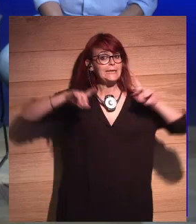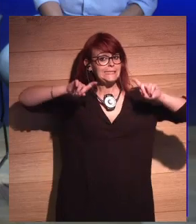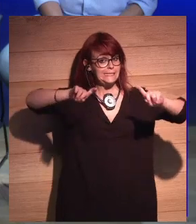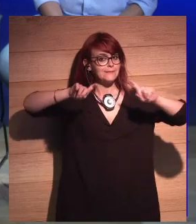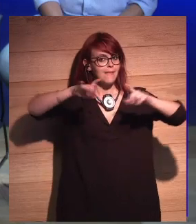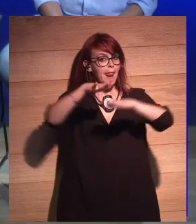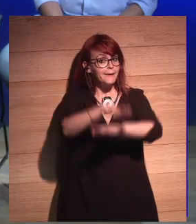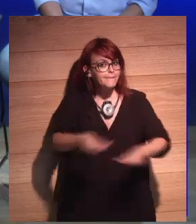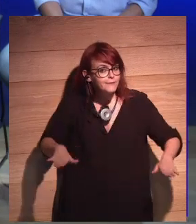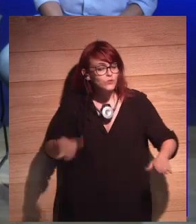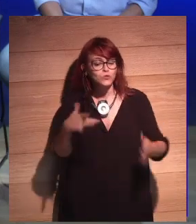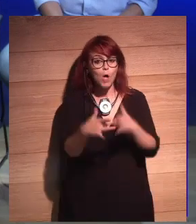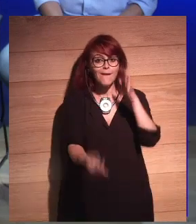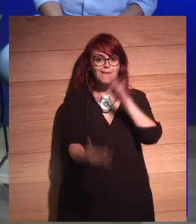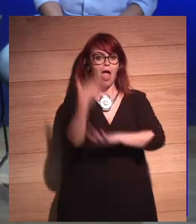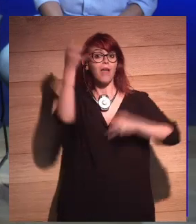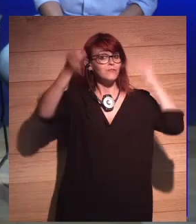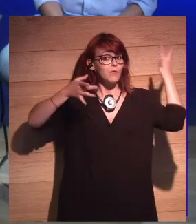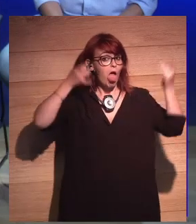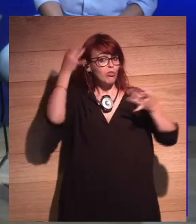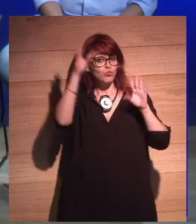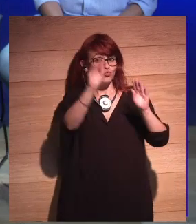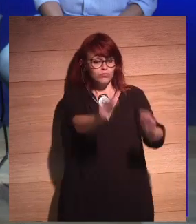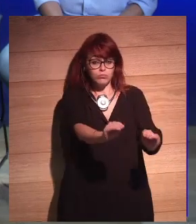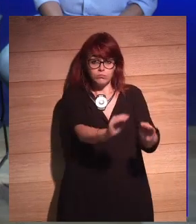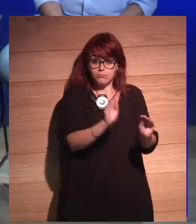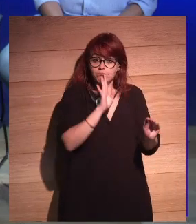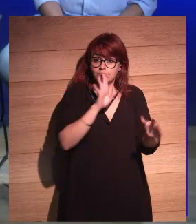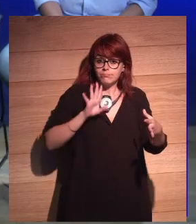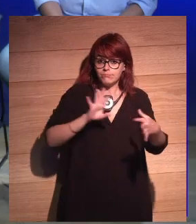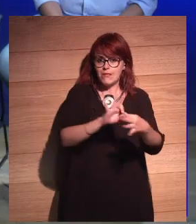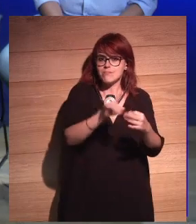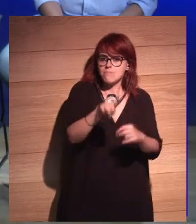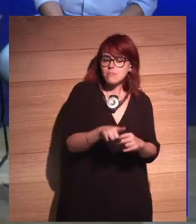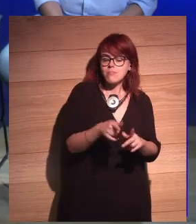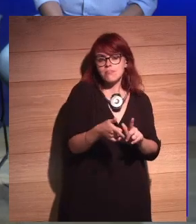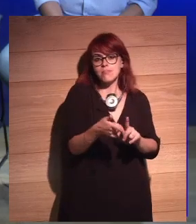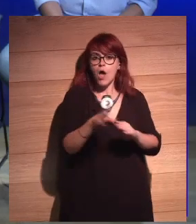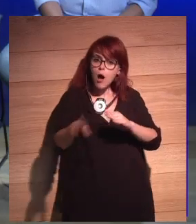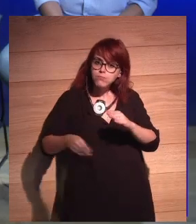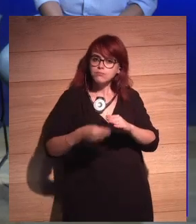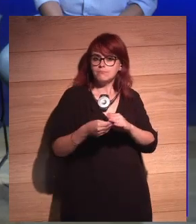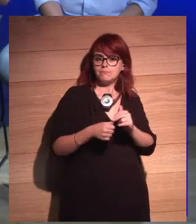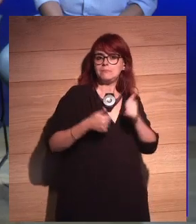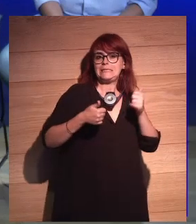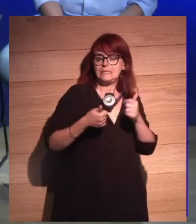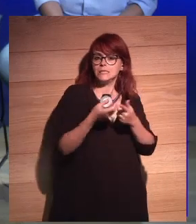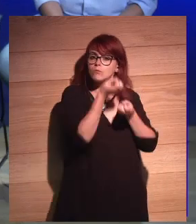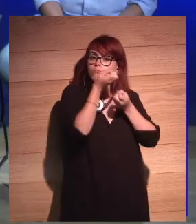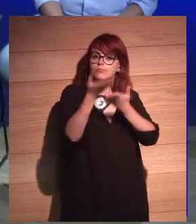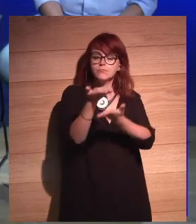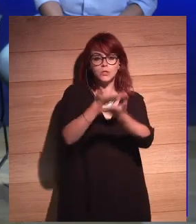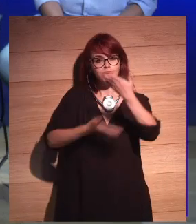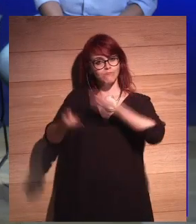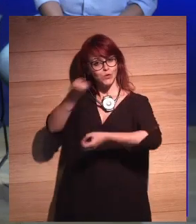los niños a crear sus actividades, ¿de acuerdo? Y luego enriquecerlas y contarlas entre